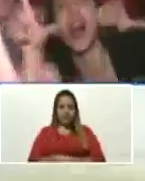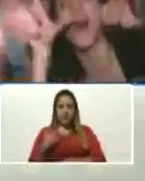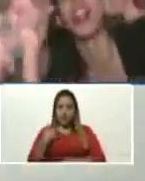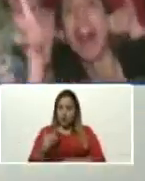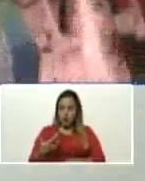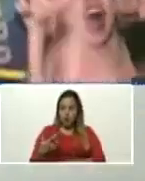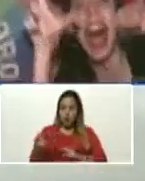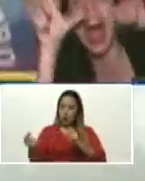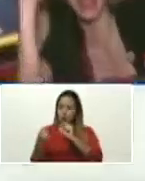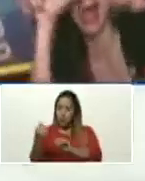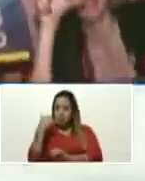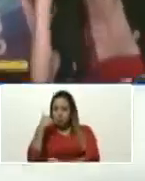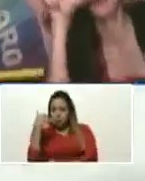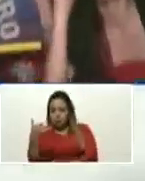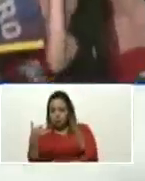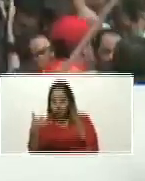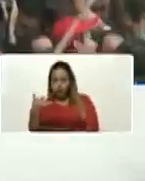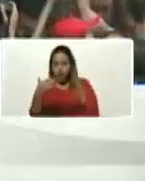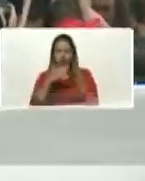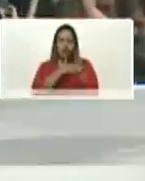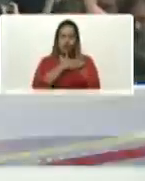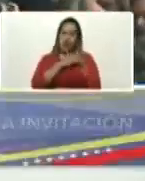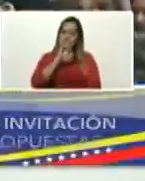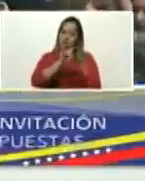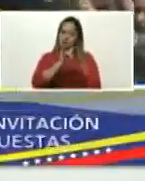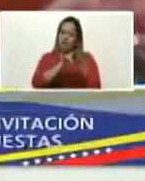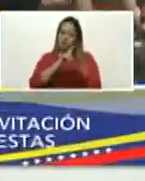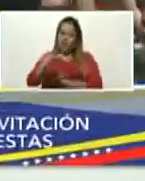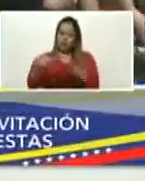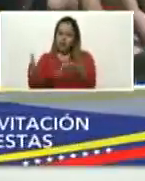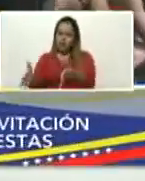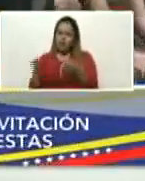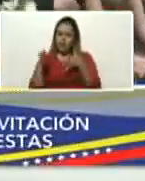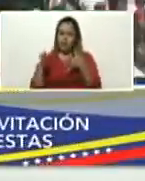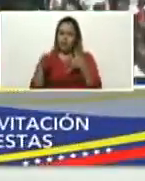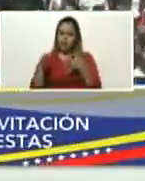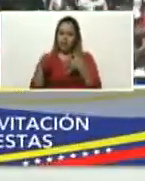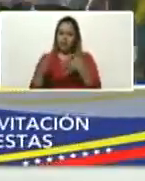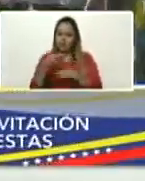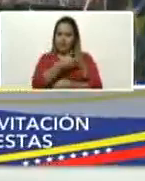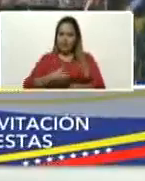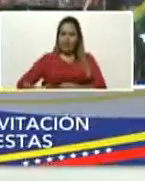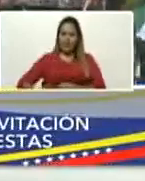Lula el lunes inmediatamente de la victoria